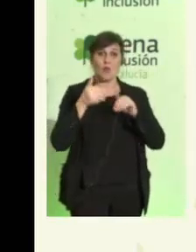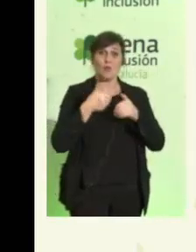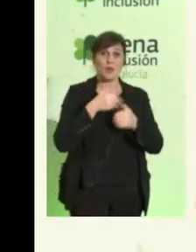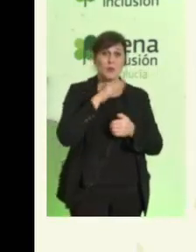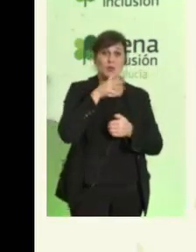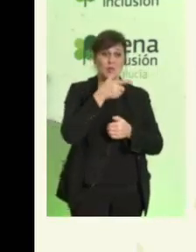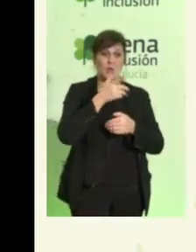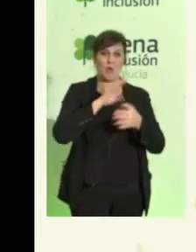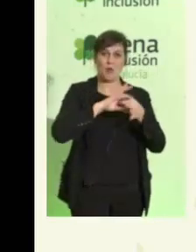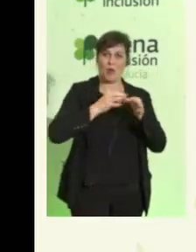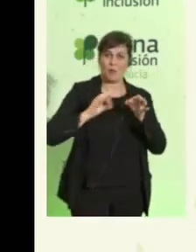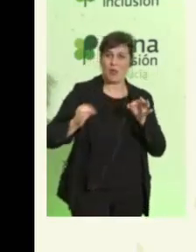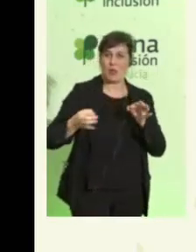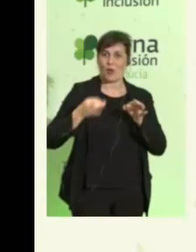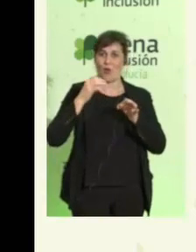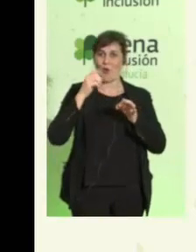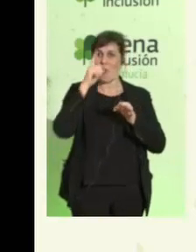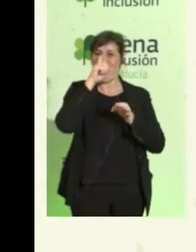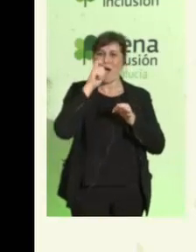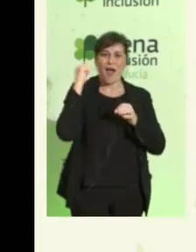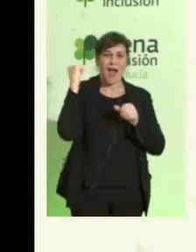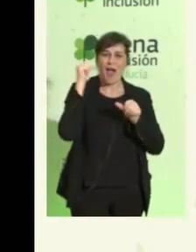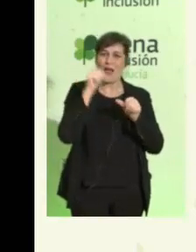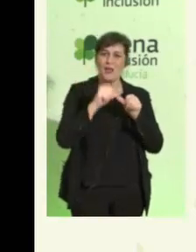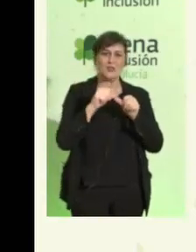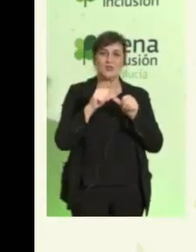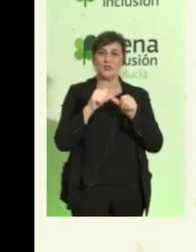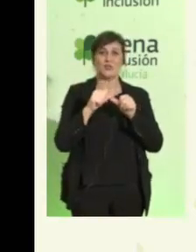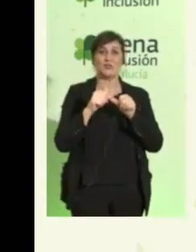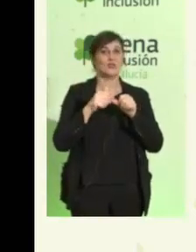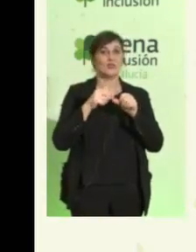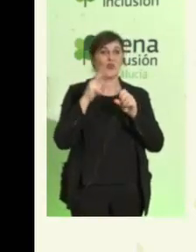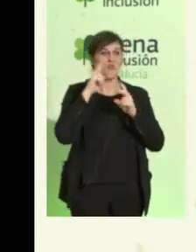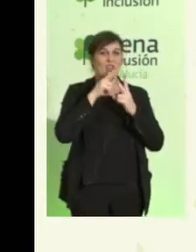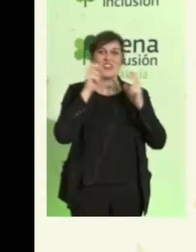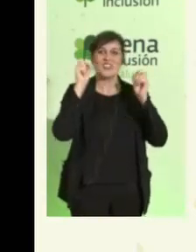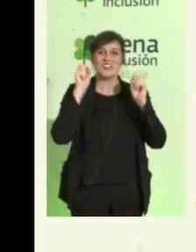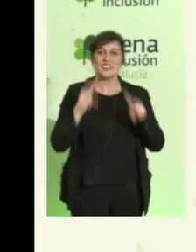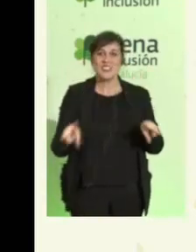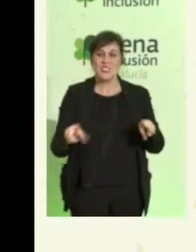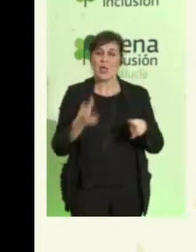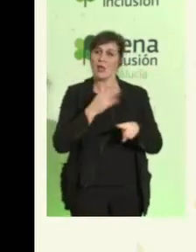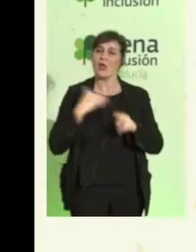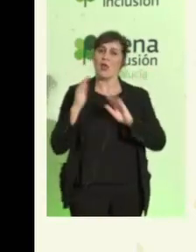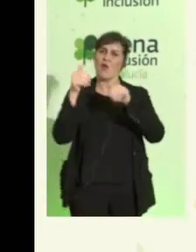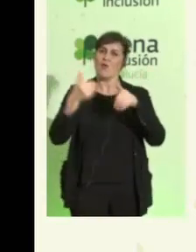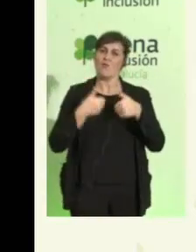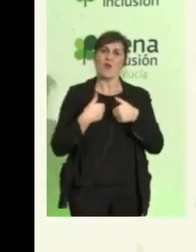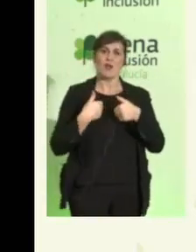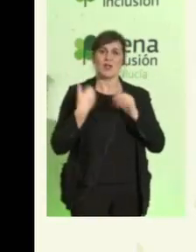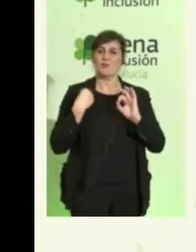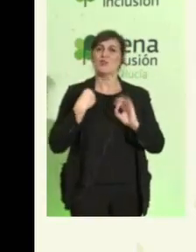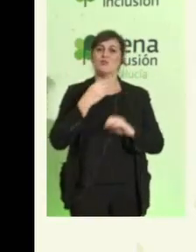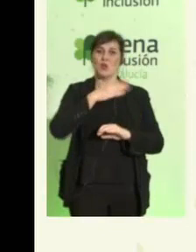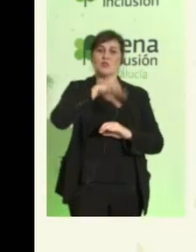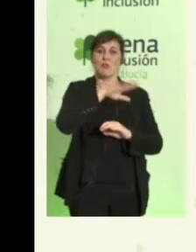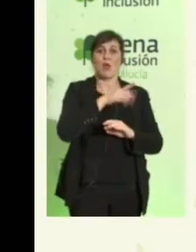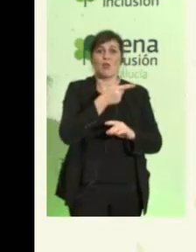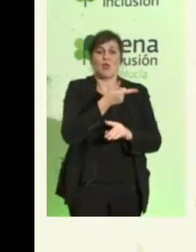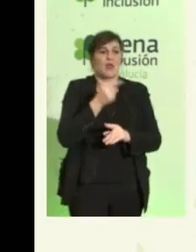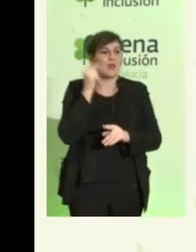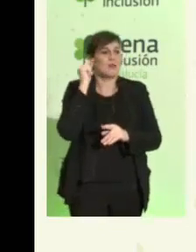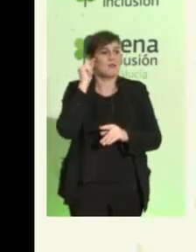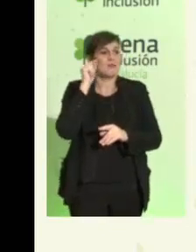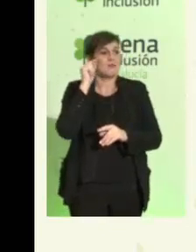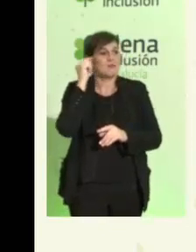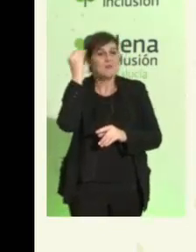llevaba un año sin verlos y no había hablado con ellos durante años, pero quería volver al sitio que él consideraba su hogar, y